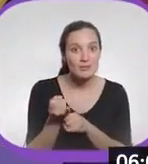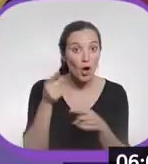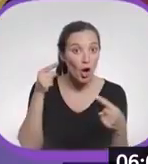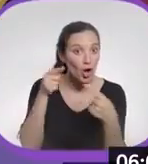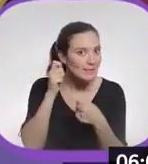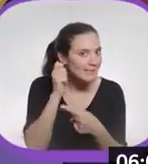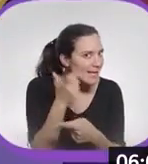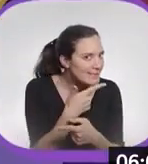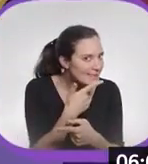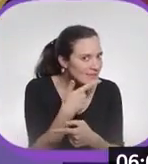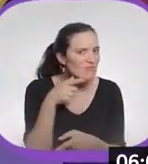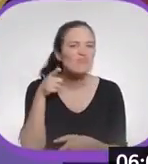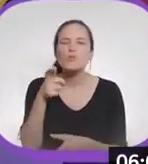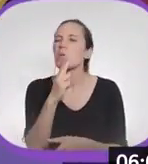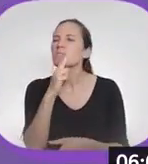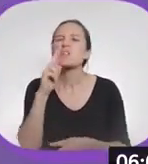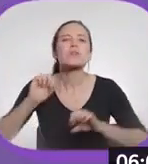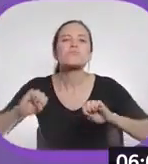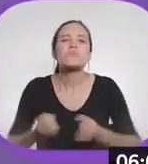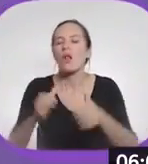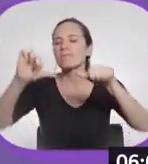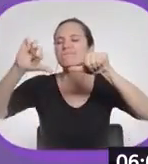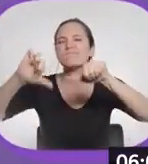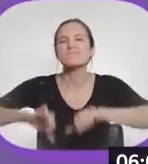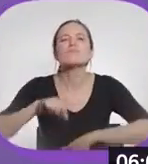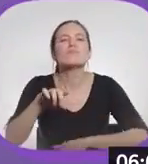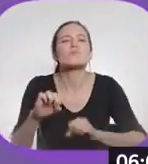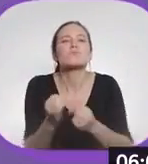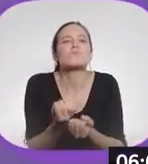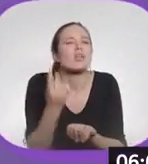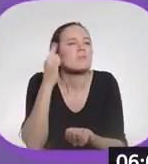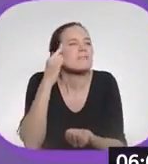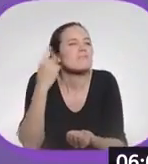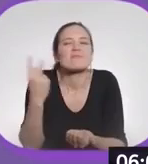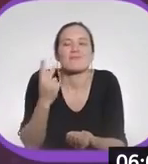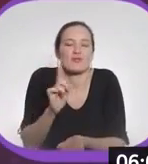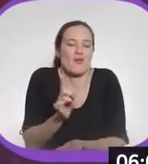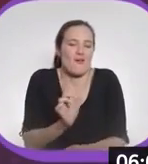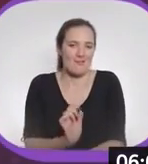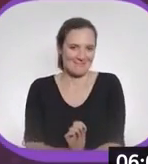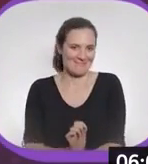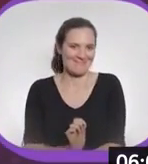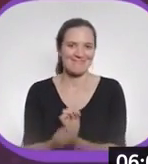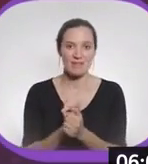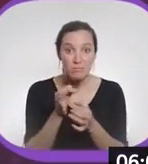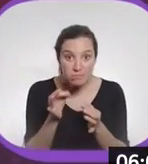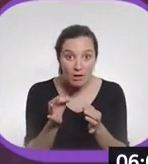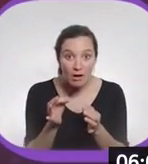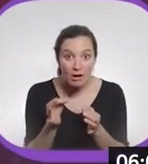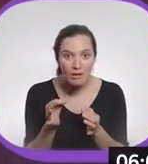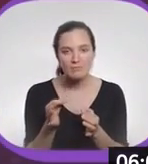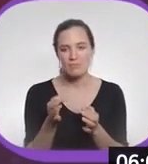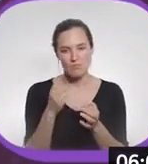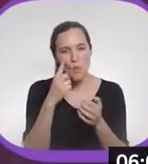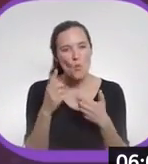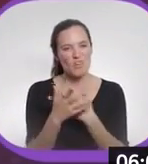fracasado miserablemente como padrino malvado. Parece que no eres tan malo como pensábamos. ¿En serio? ¡Les